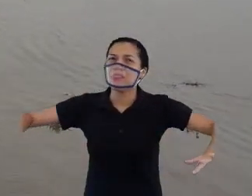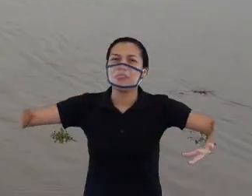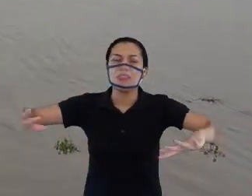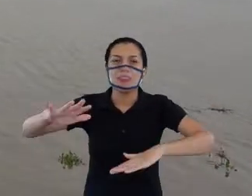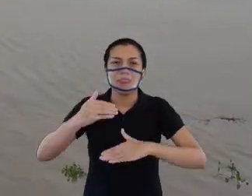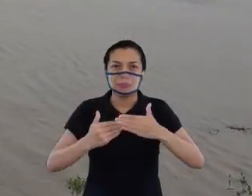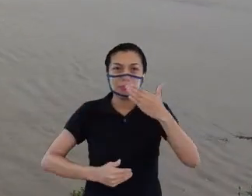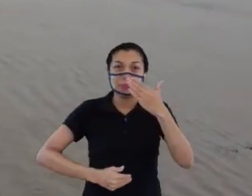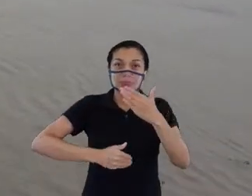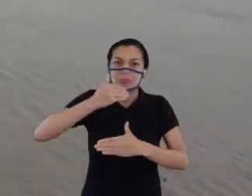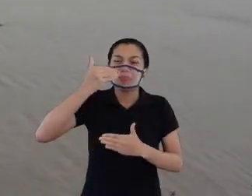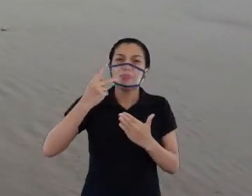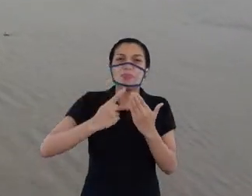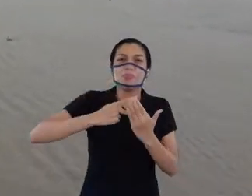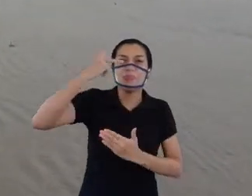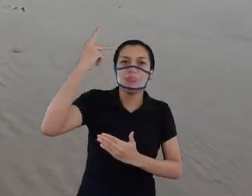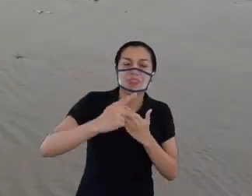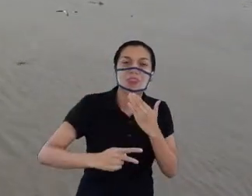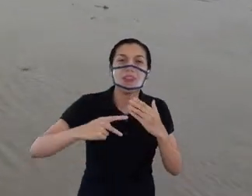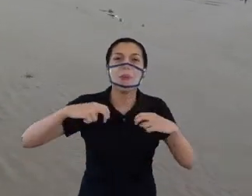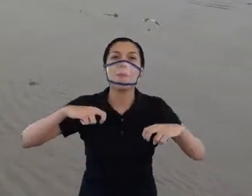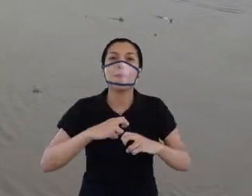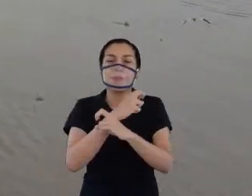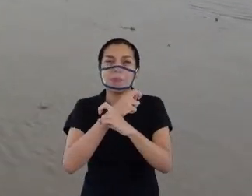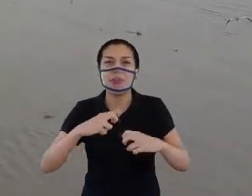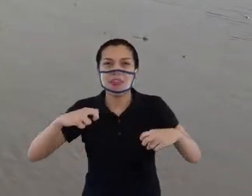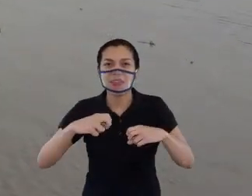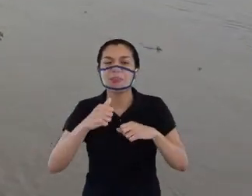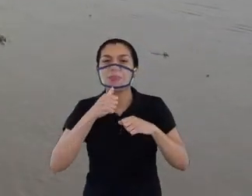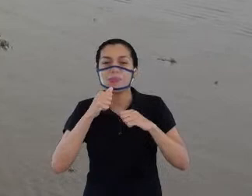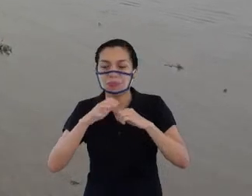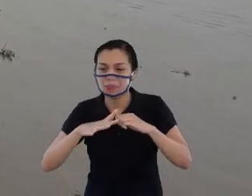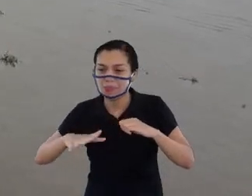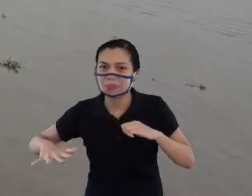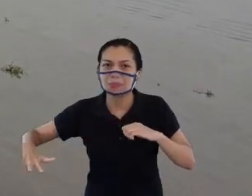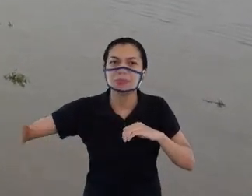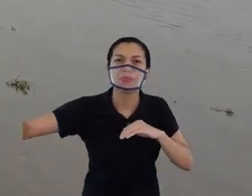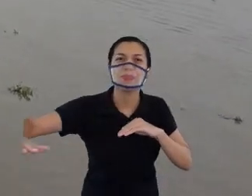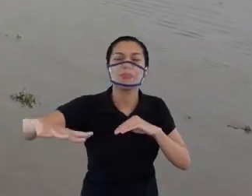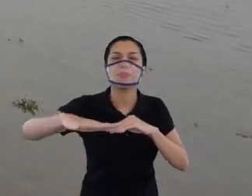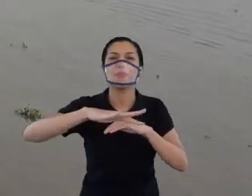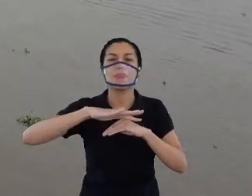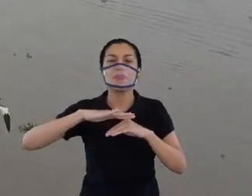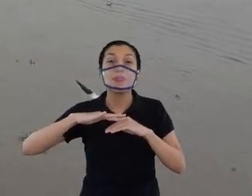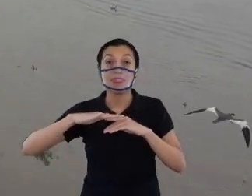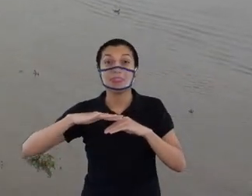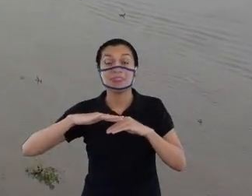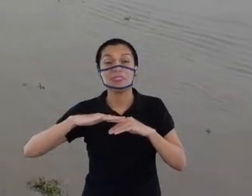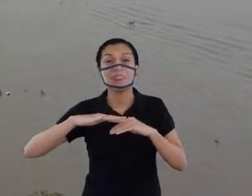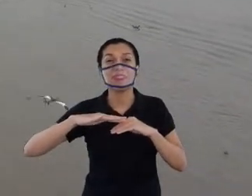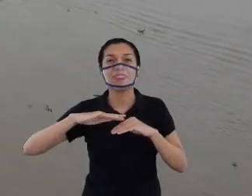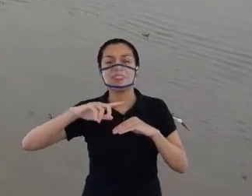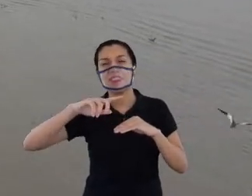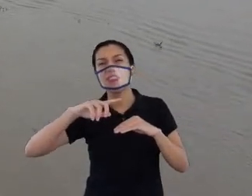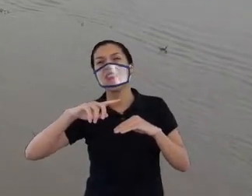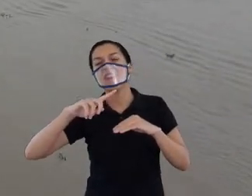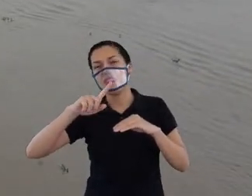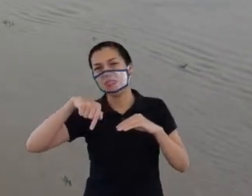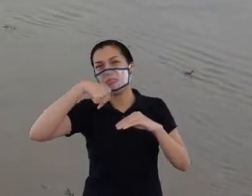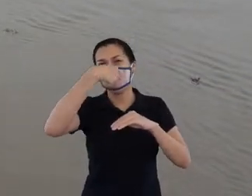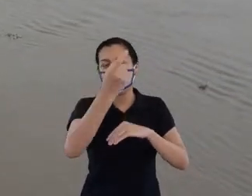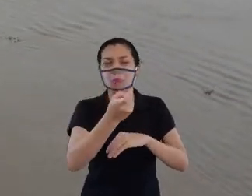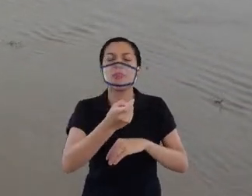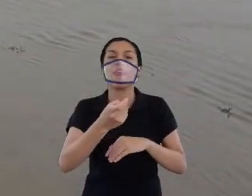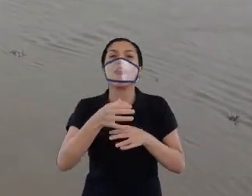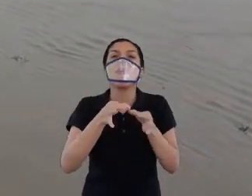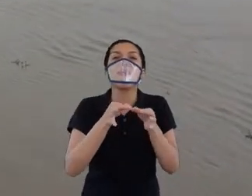que es el Ecoparque de Mallorquín, y seguimos en Tubará descubriendo en Piedra Pintada lo que es